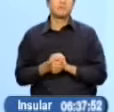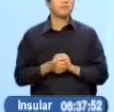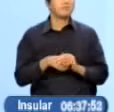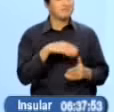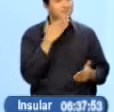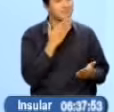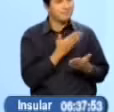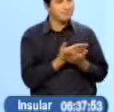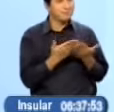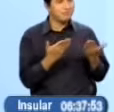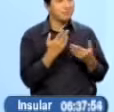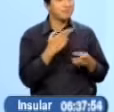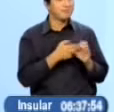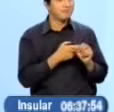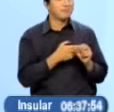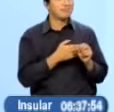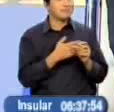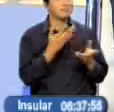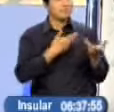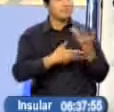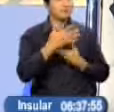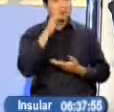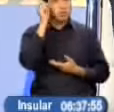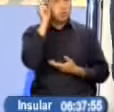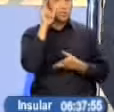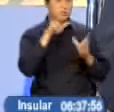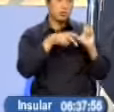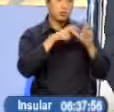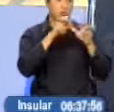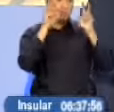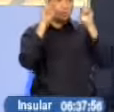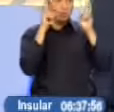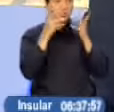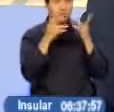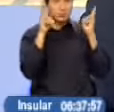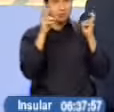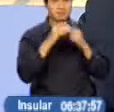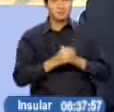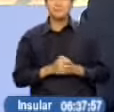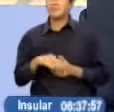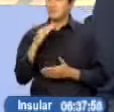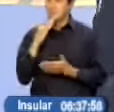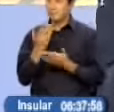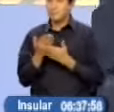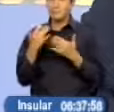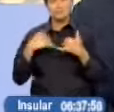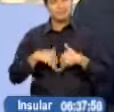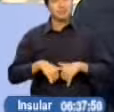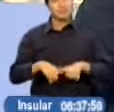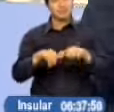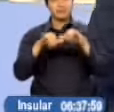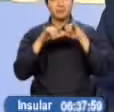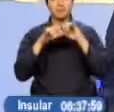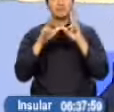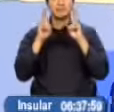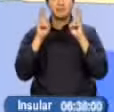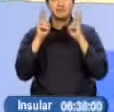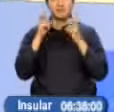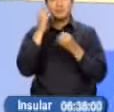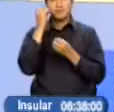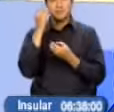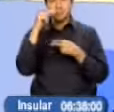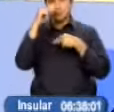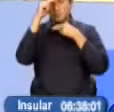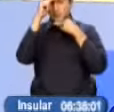muchas gracias por haber compartido la posición del acuerdo y con relación a este tema muchas gracias nosotros continuamos con más información